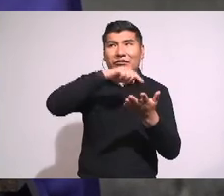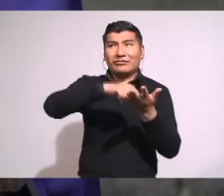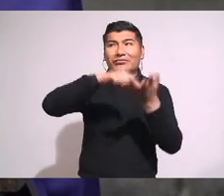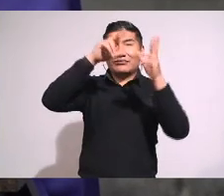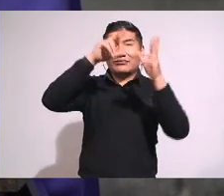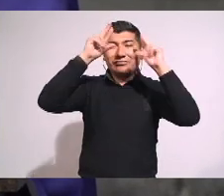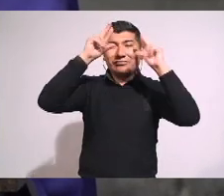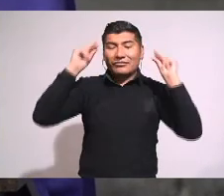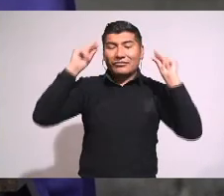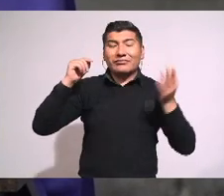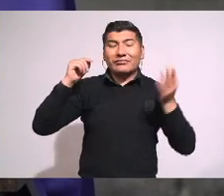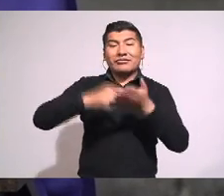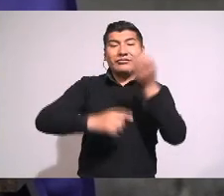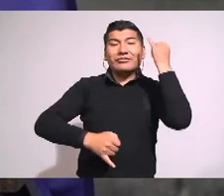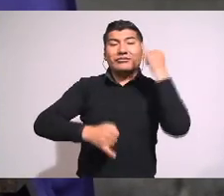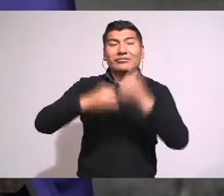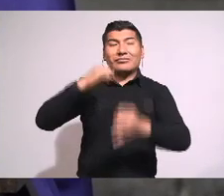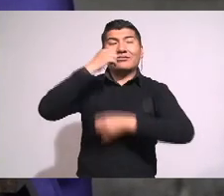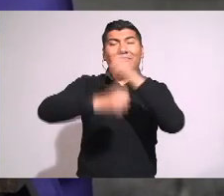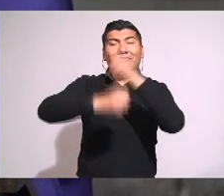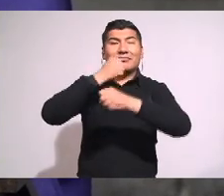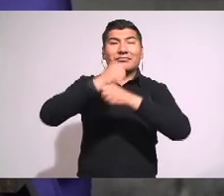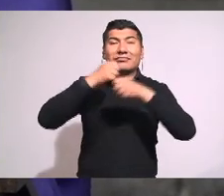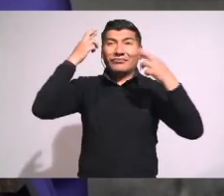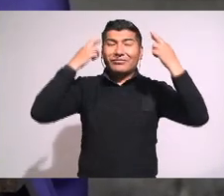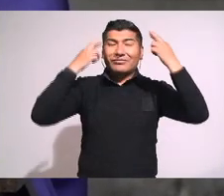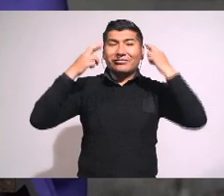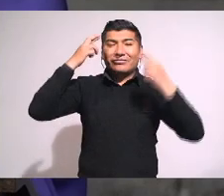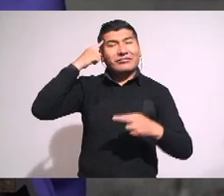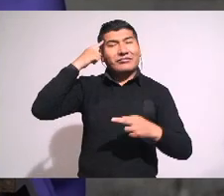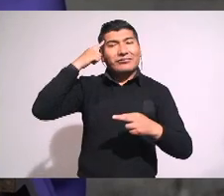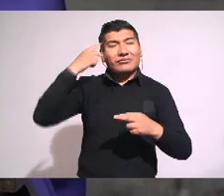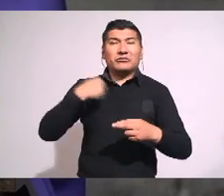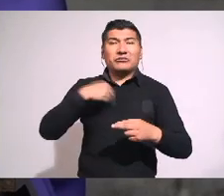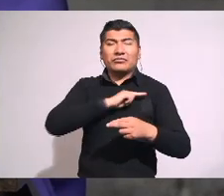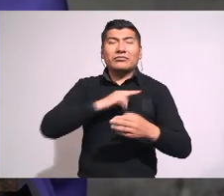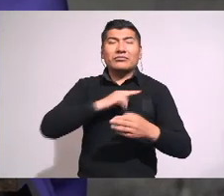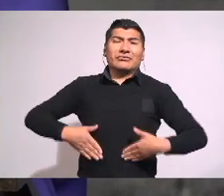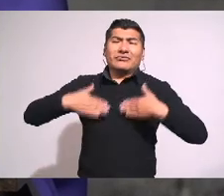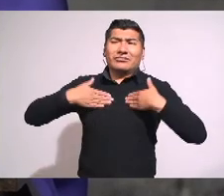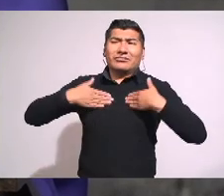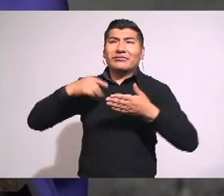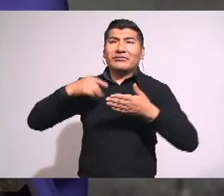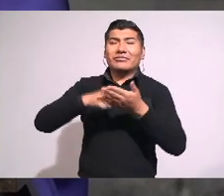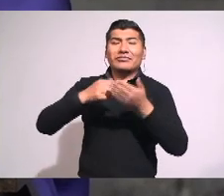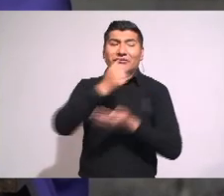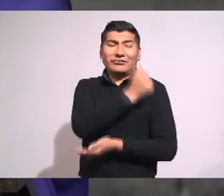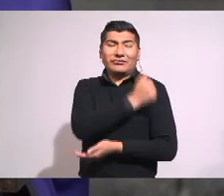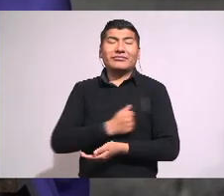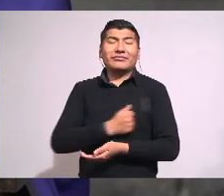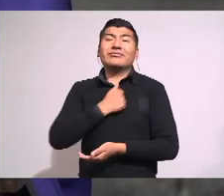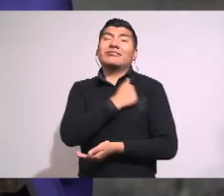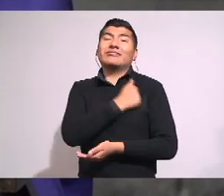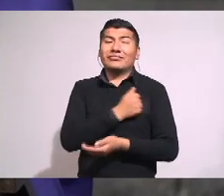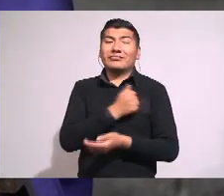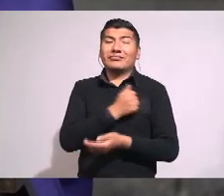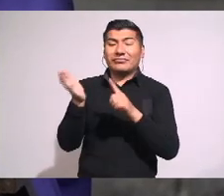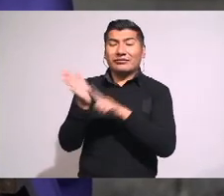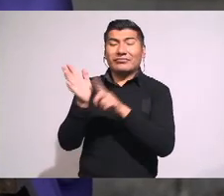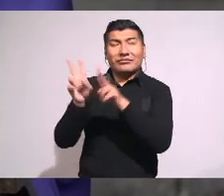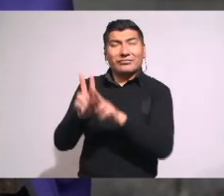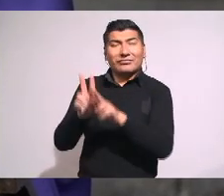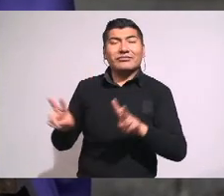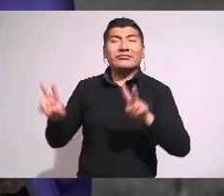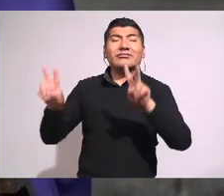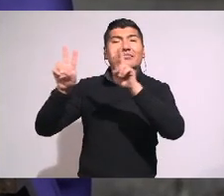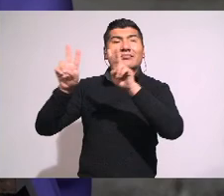Navidades, en este fin de año, reflexionemos si estamos viviendo estas actitudes, estos valores,